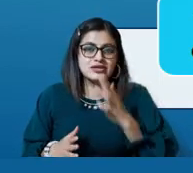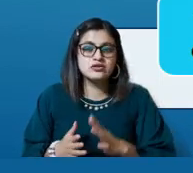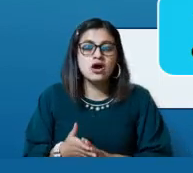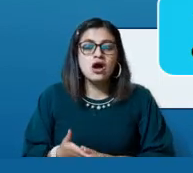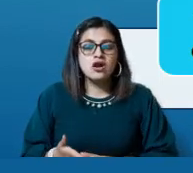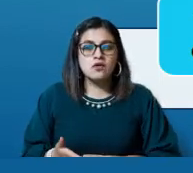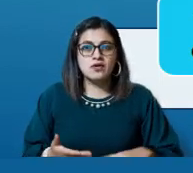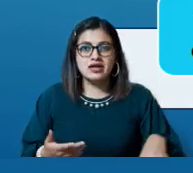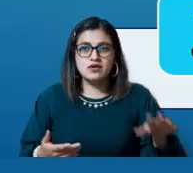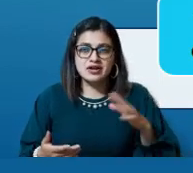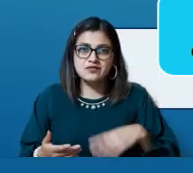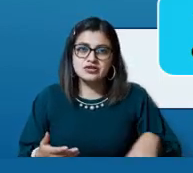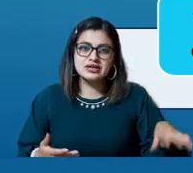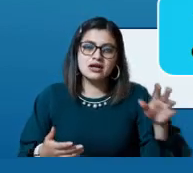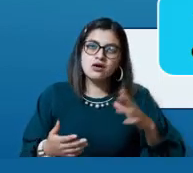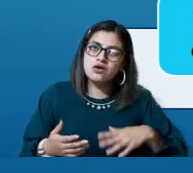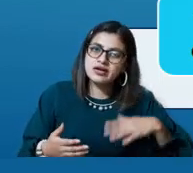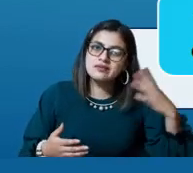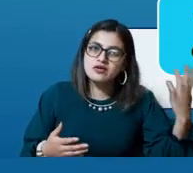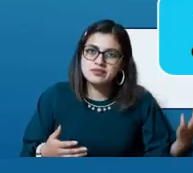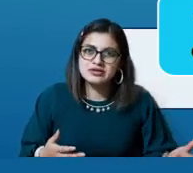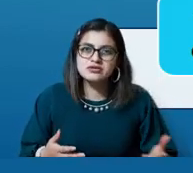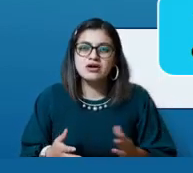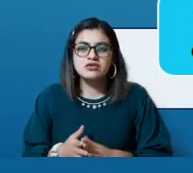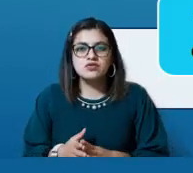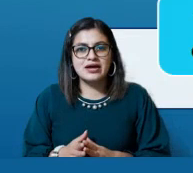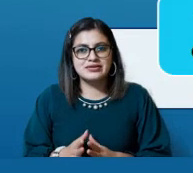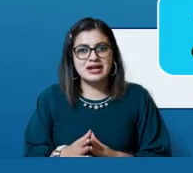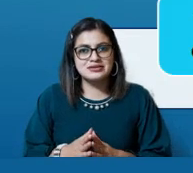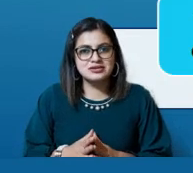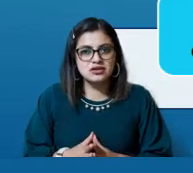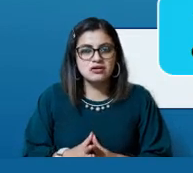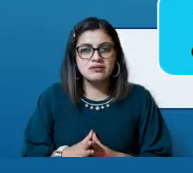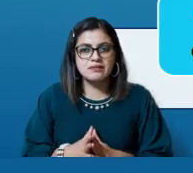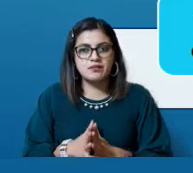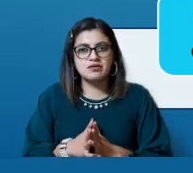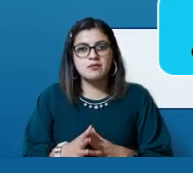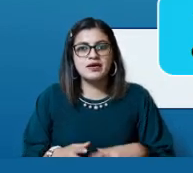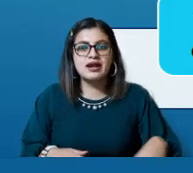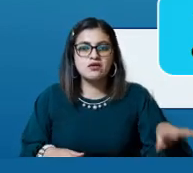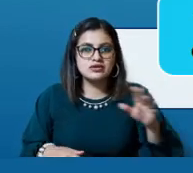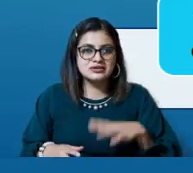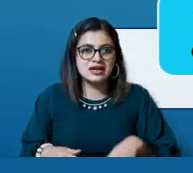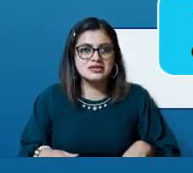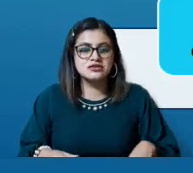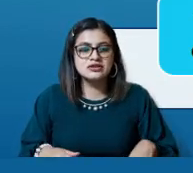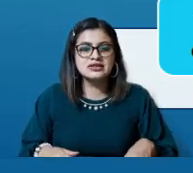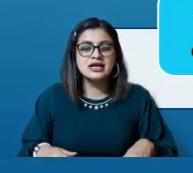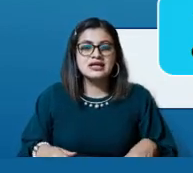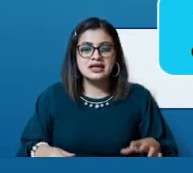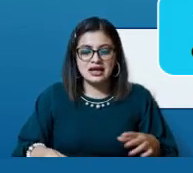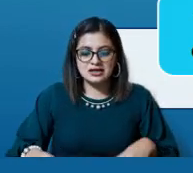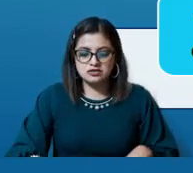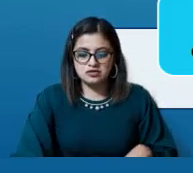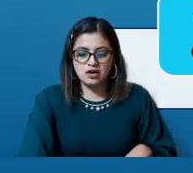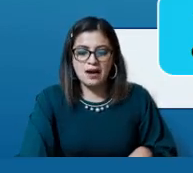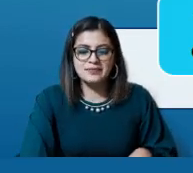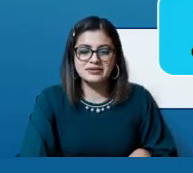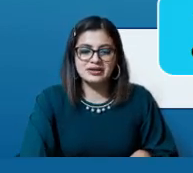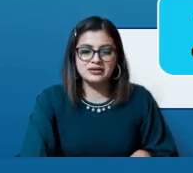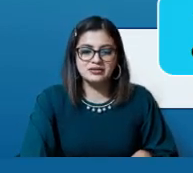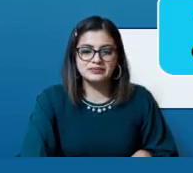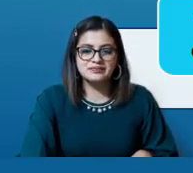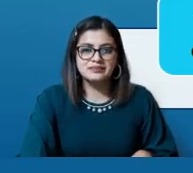Excelente, todo esto lo podemos reforzar con lo que hemos visto durante la sesión. Podemos pegar algunas tradiciones de las que